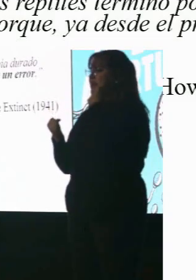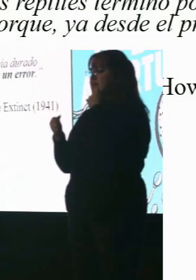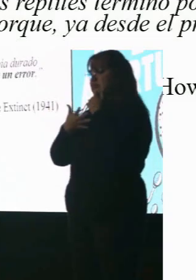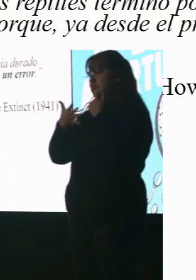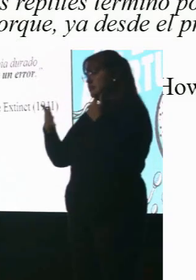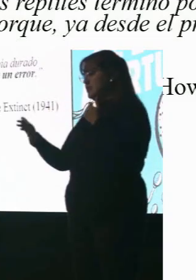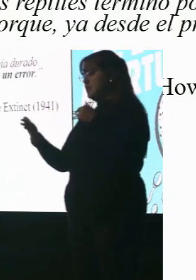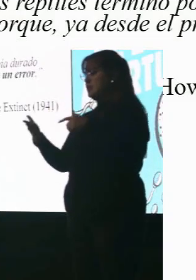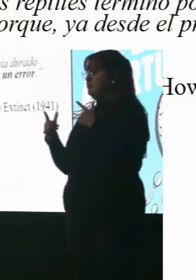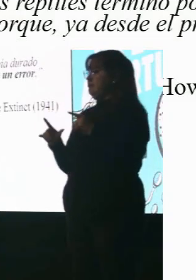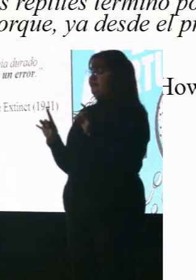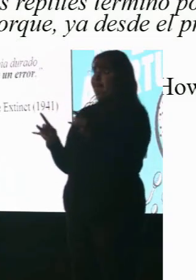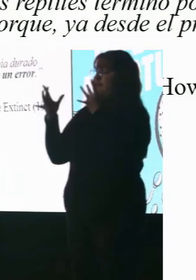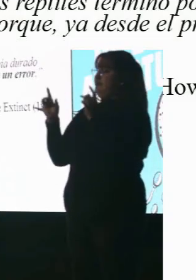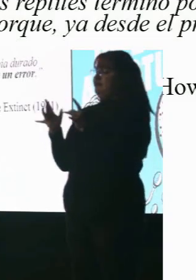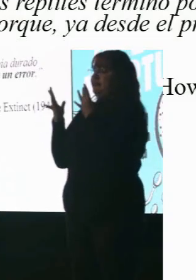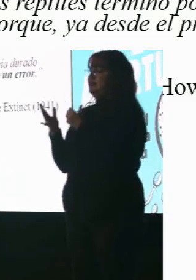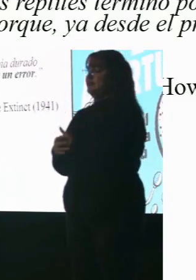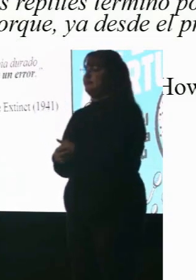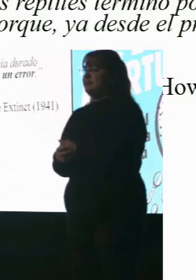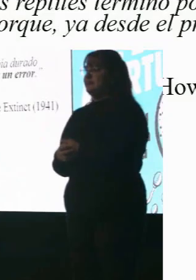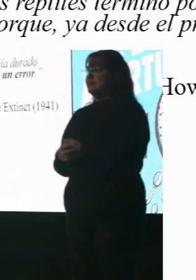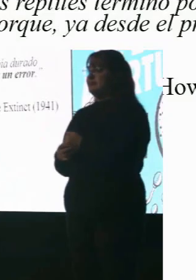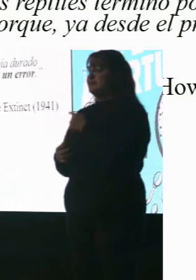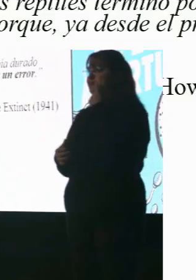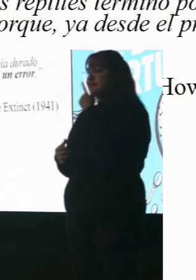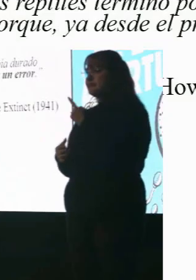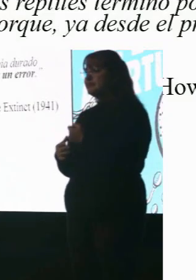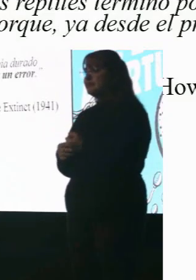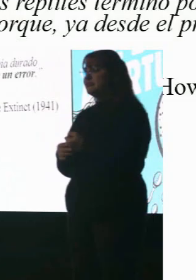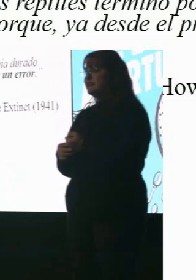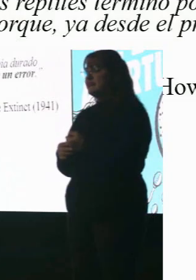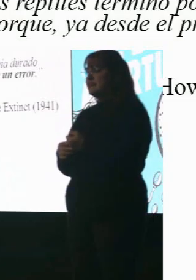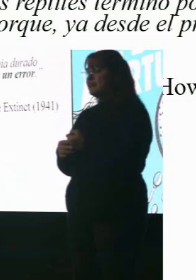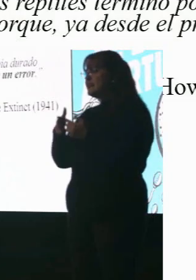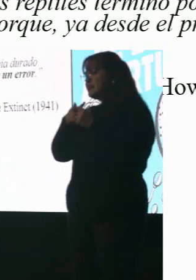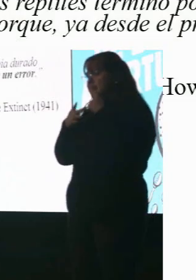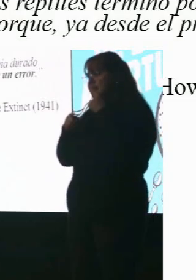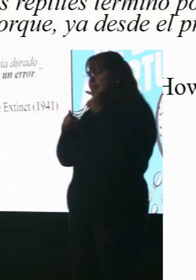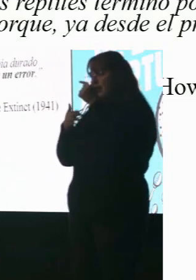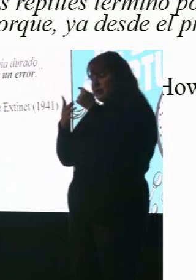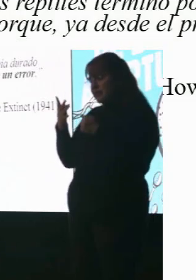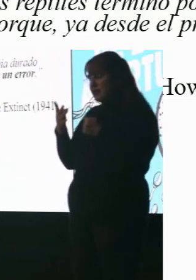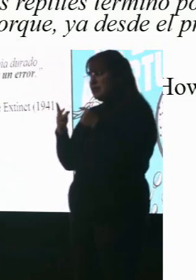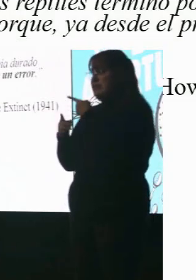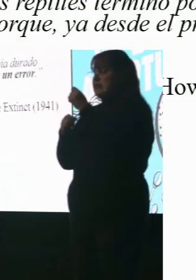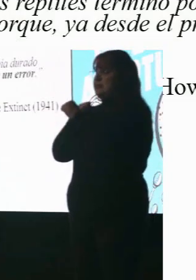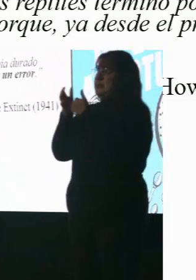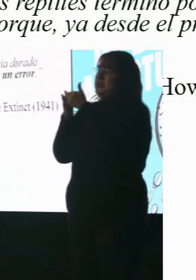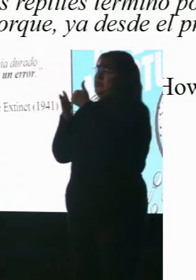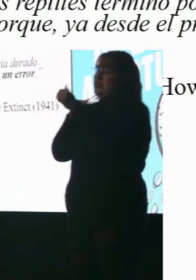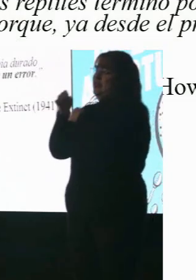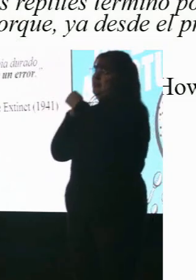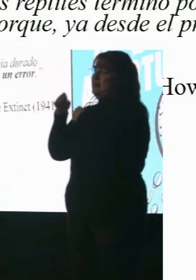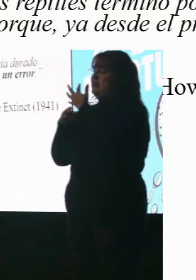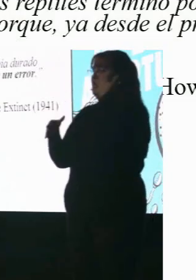azaroso, porque un meteorito de esa característica se estima que cae cada 100 millones de años. Entonces entendemos un